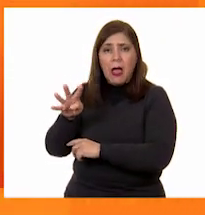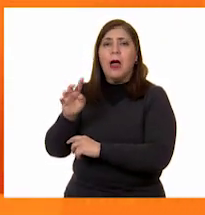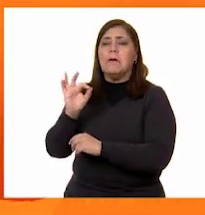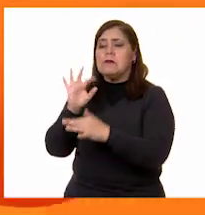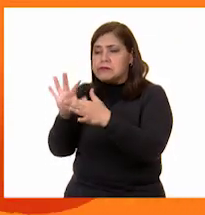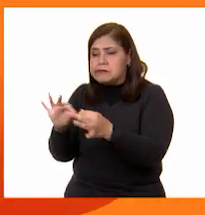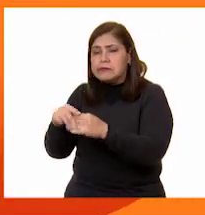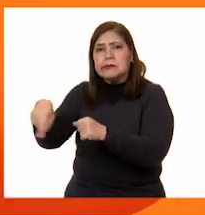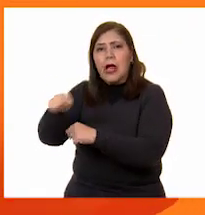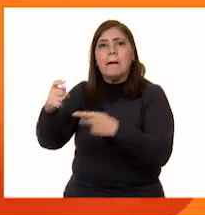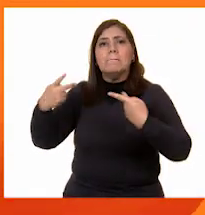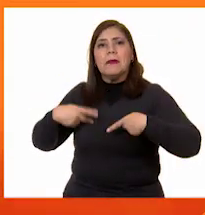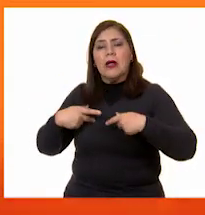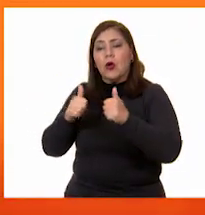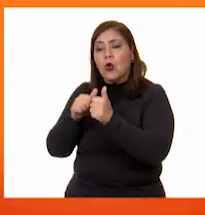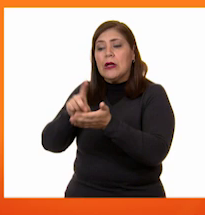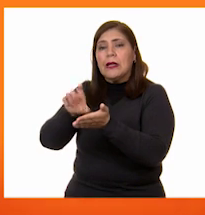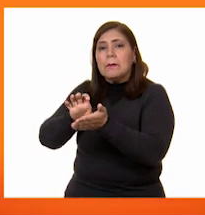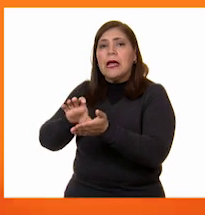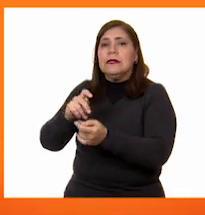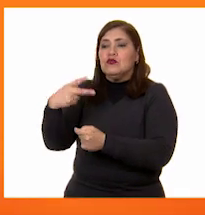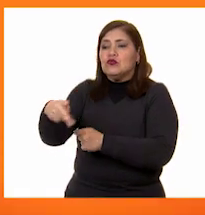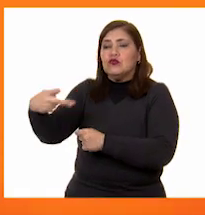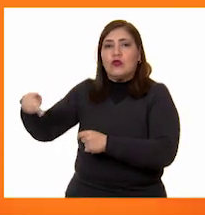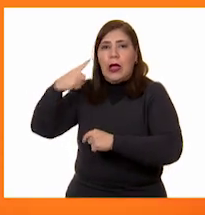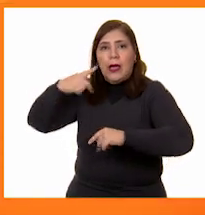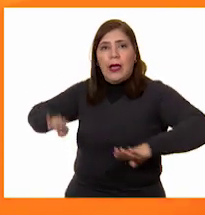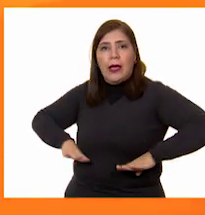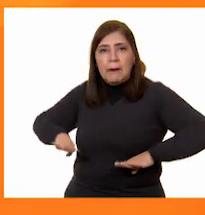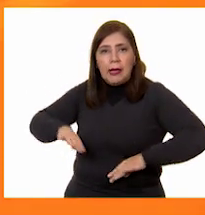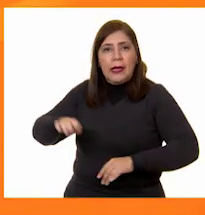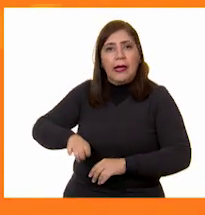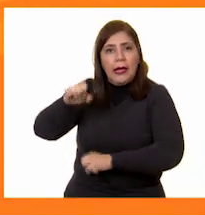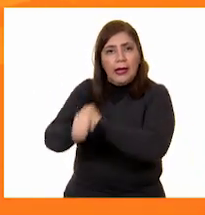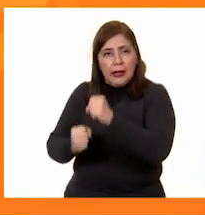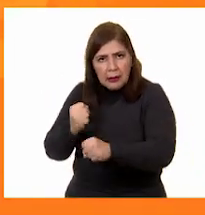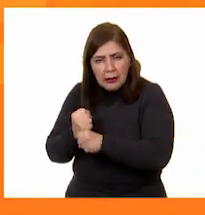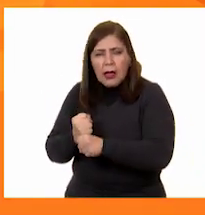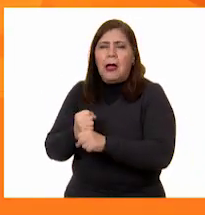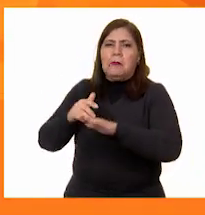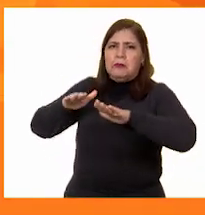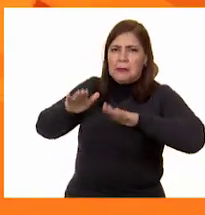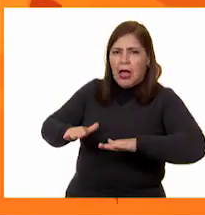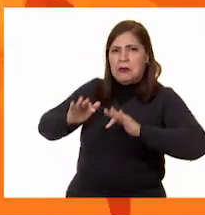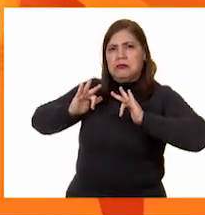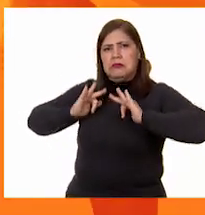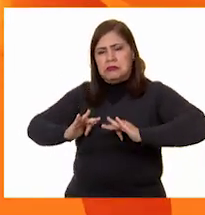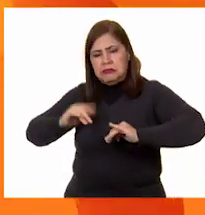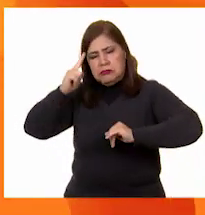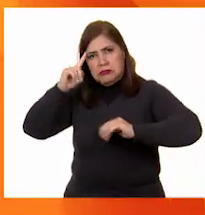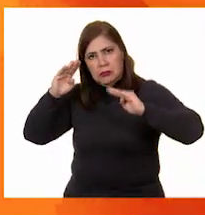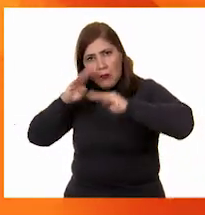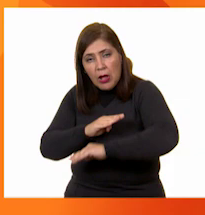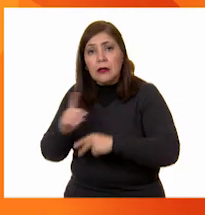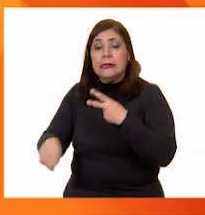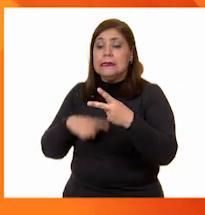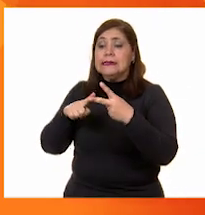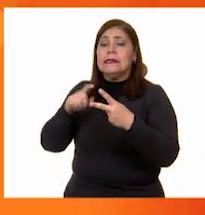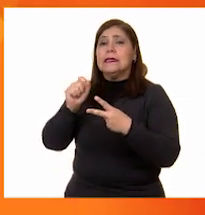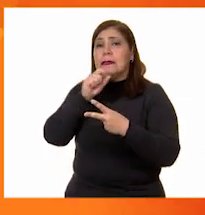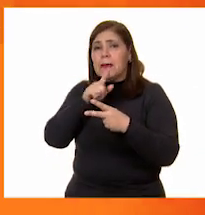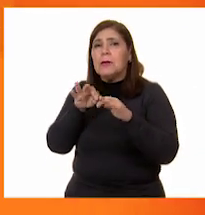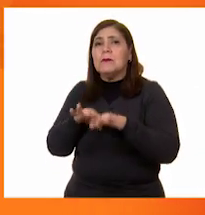discapacidad acorde a su edad y siempre con una actitud de calma y tranquilidad. Priorizar la información con